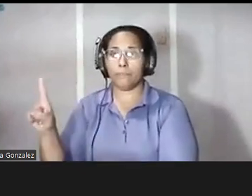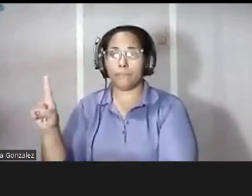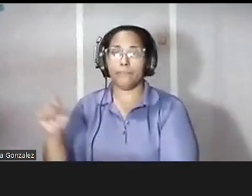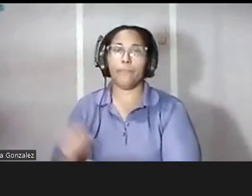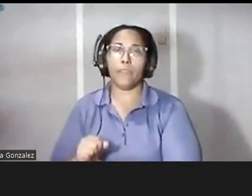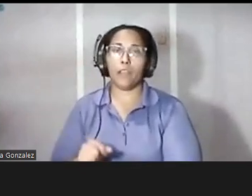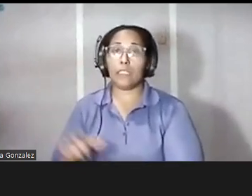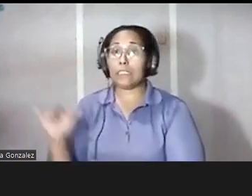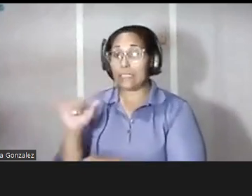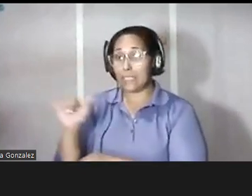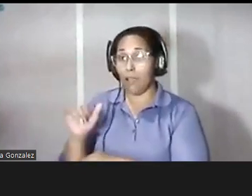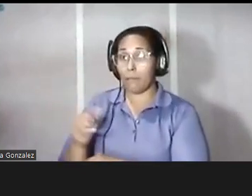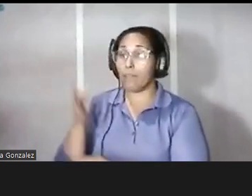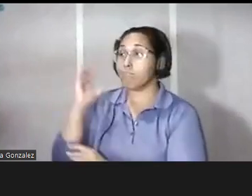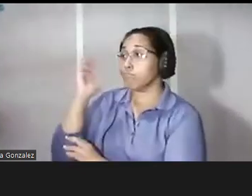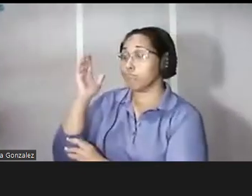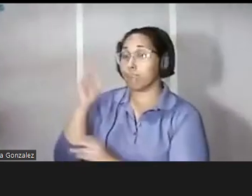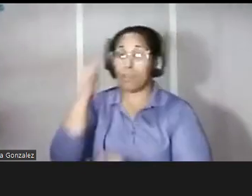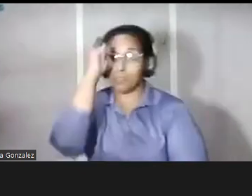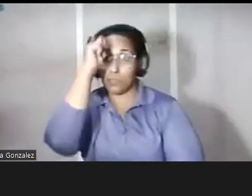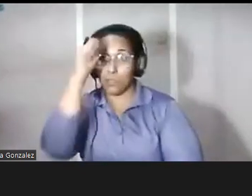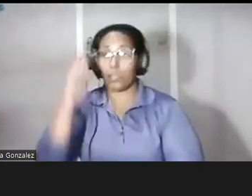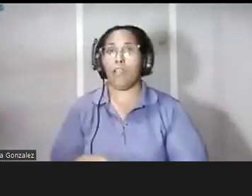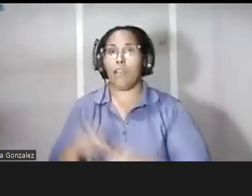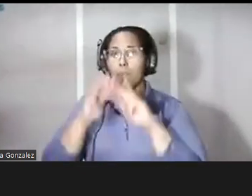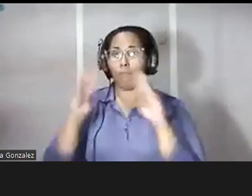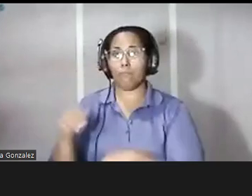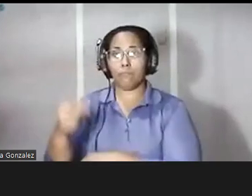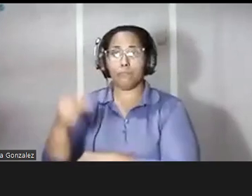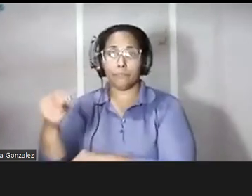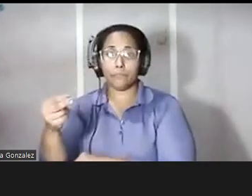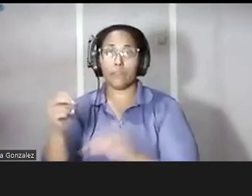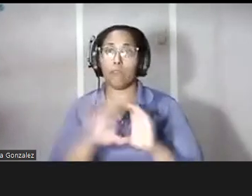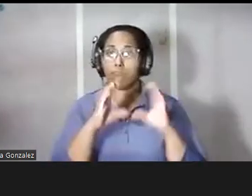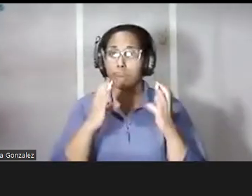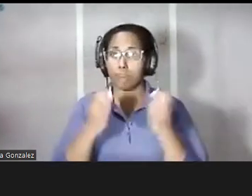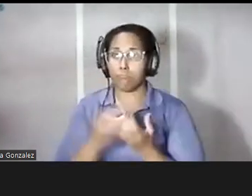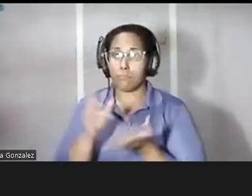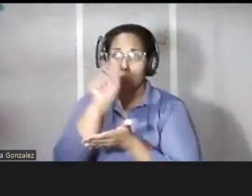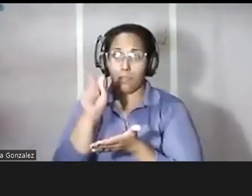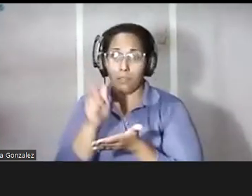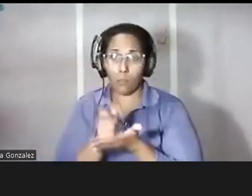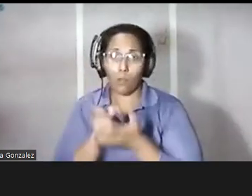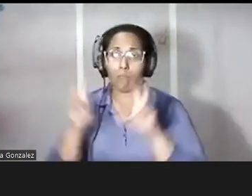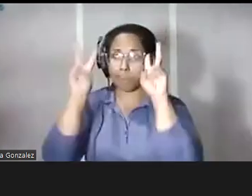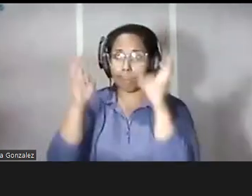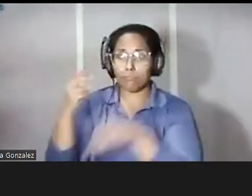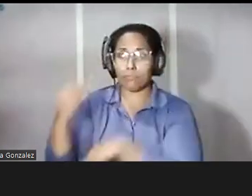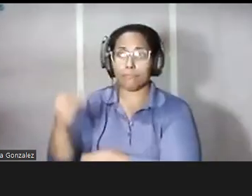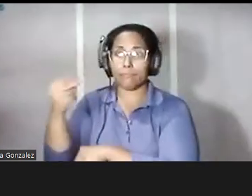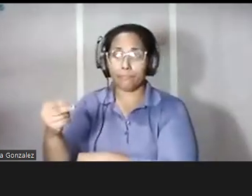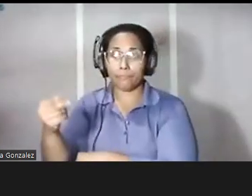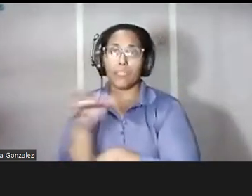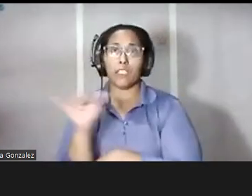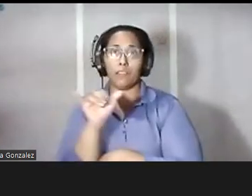ofrecido cursos sobre teoría y metodología de la historia, cursos graduados de diferentes temas históricos y dirige